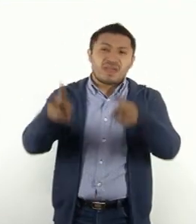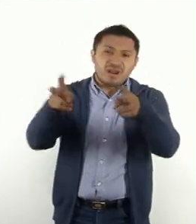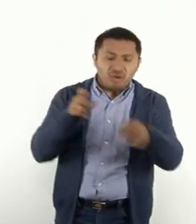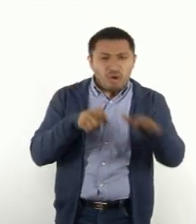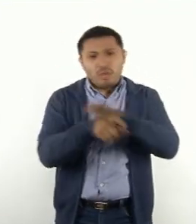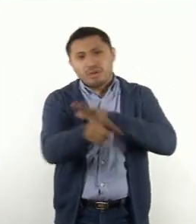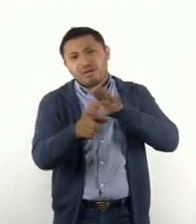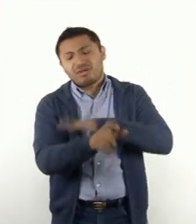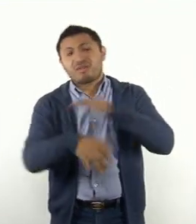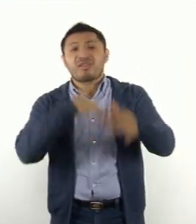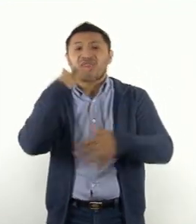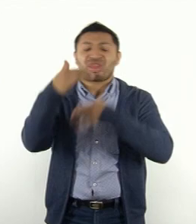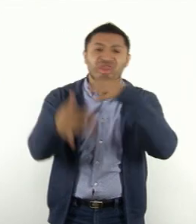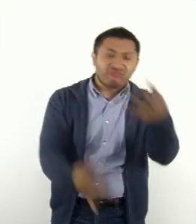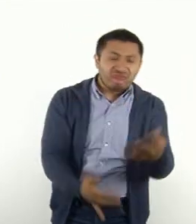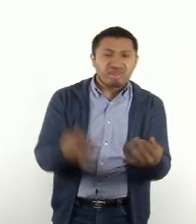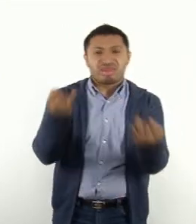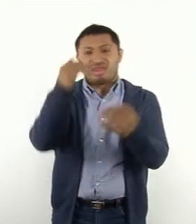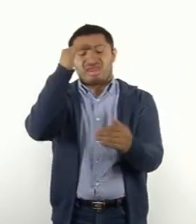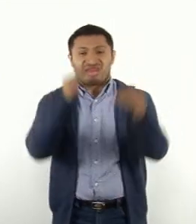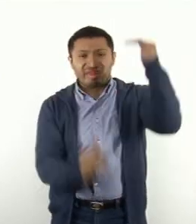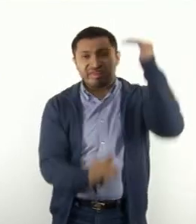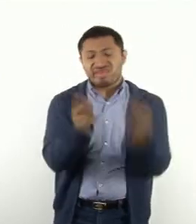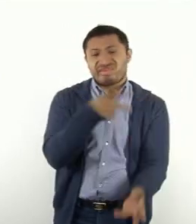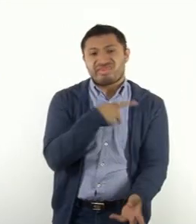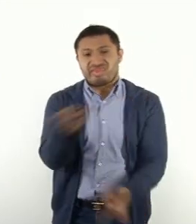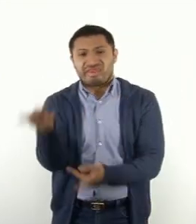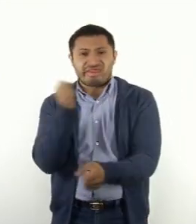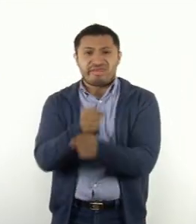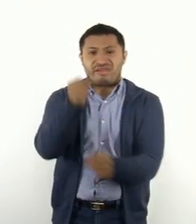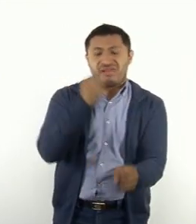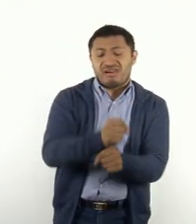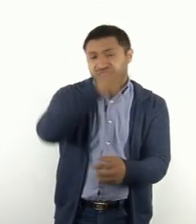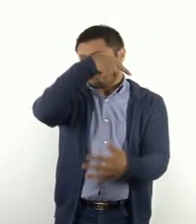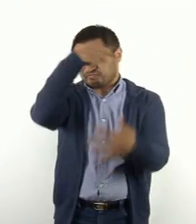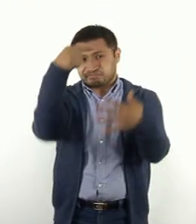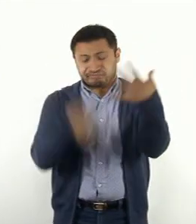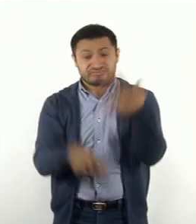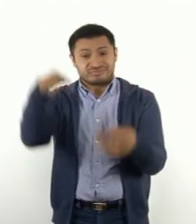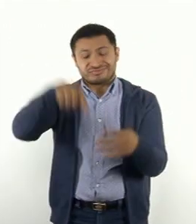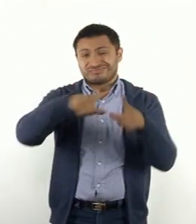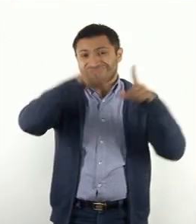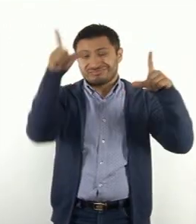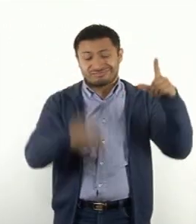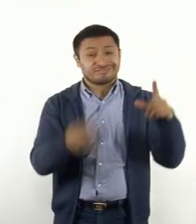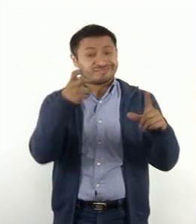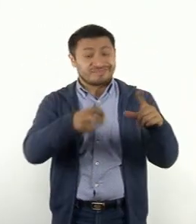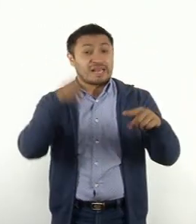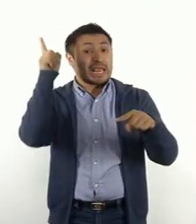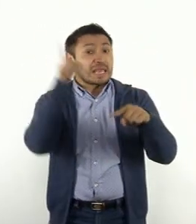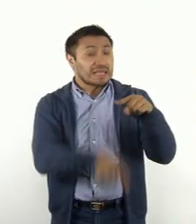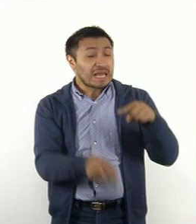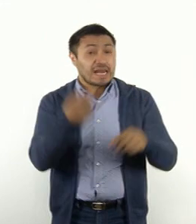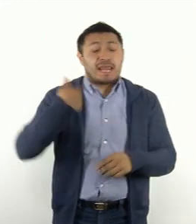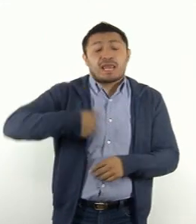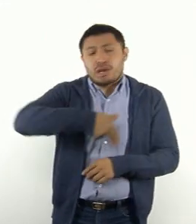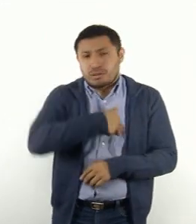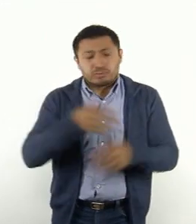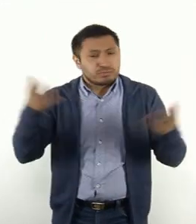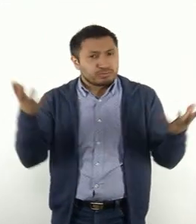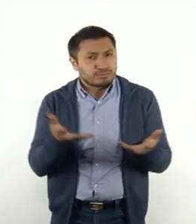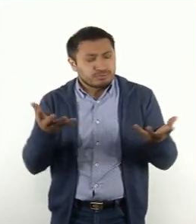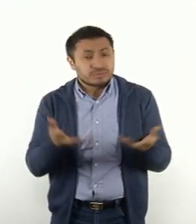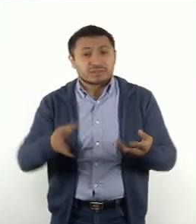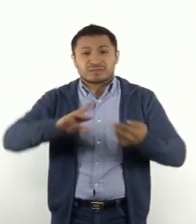corrupción, desigualdad, pobreza y violencia que existen en nuestro país, la ciudadanía construye una